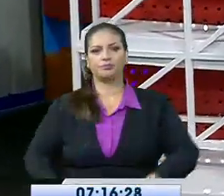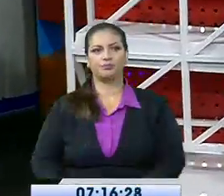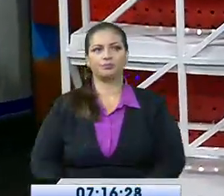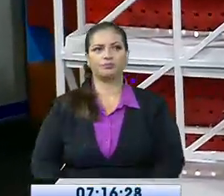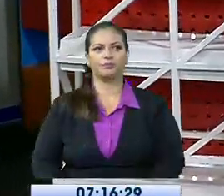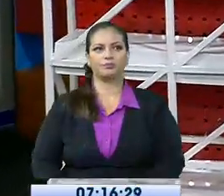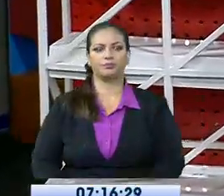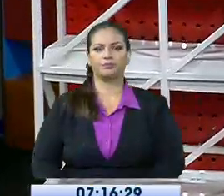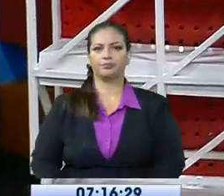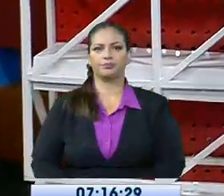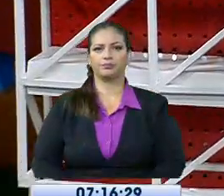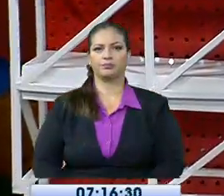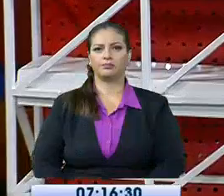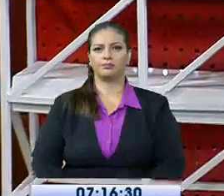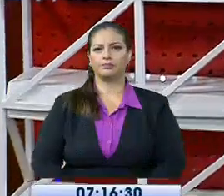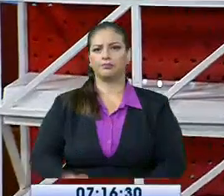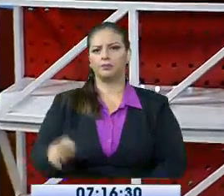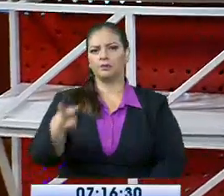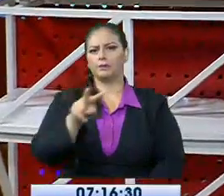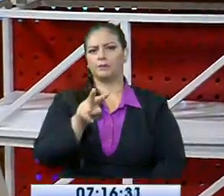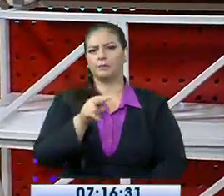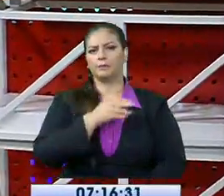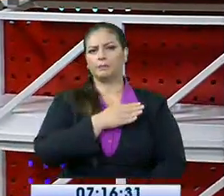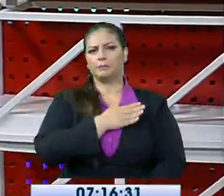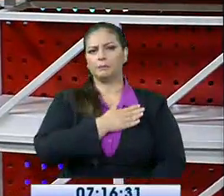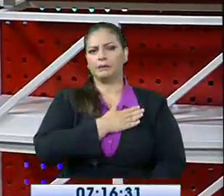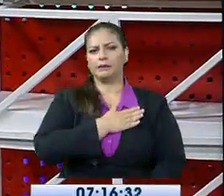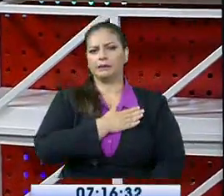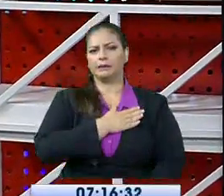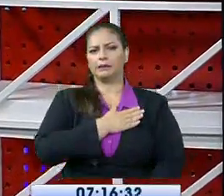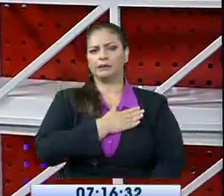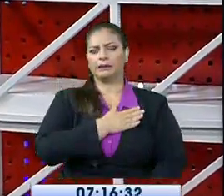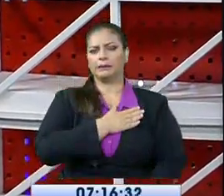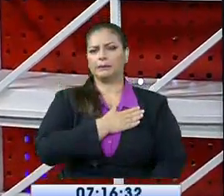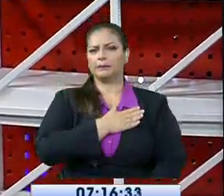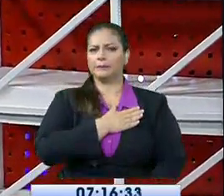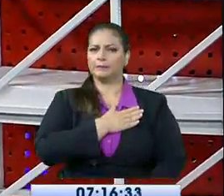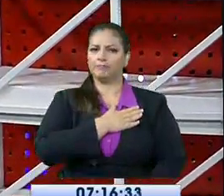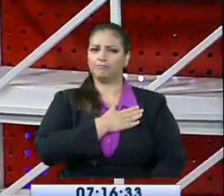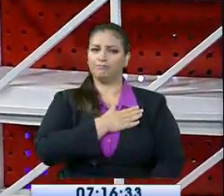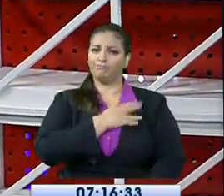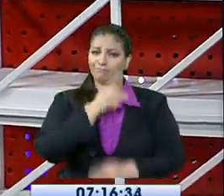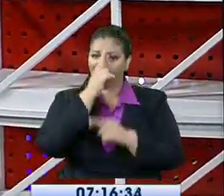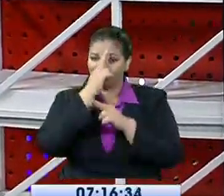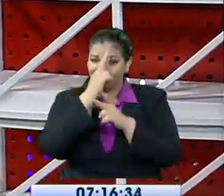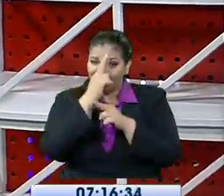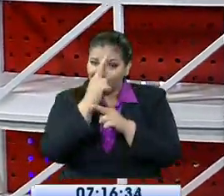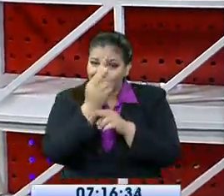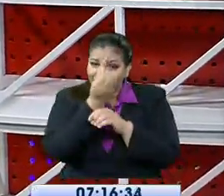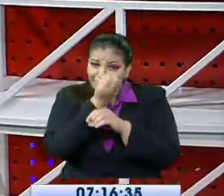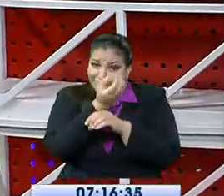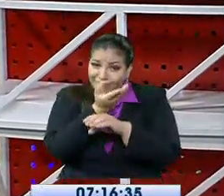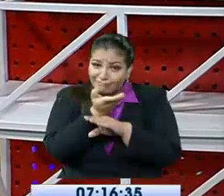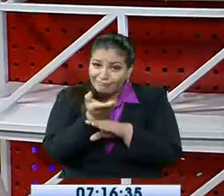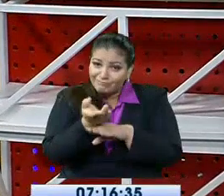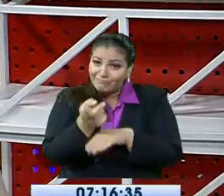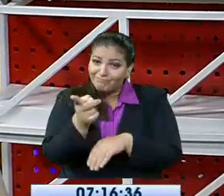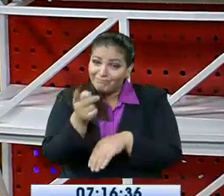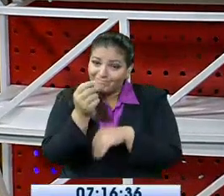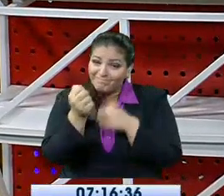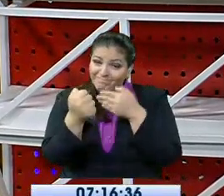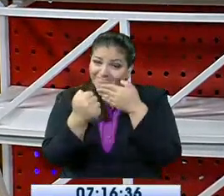Lamentable la situación de este señor, Luisa, pero es producto, discúlpeme y con todo respeto se lo digo, producto de la necedad.